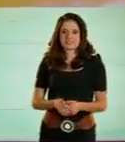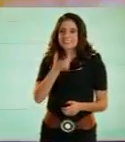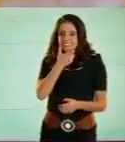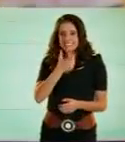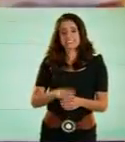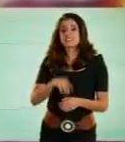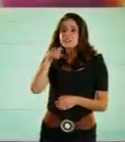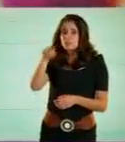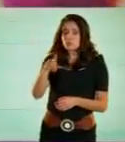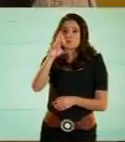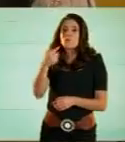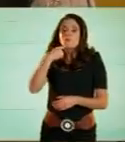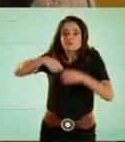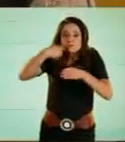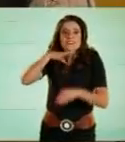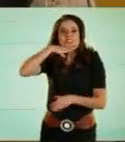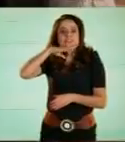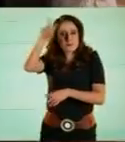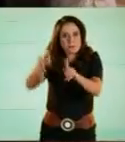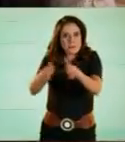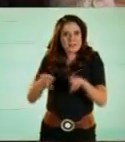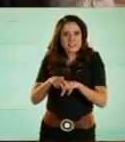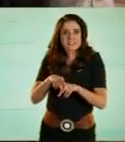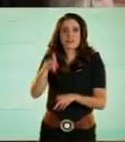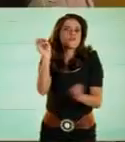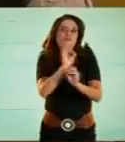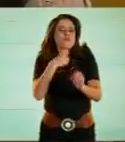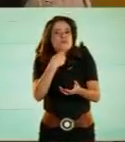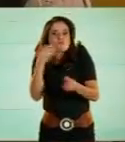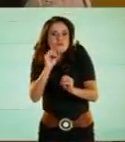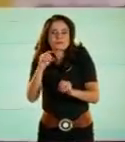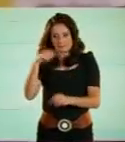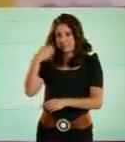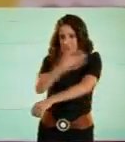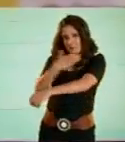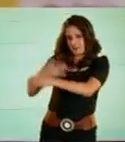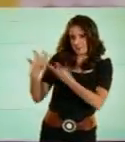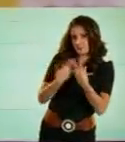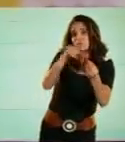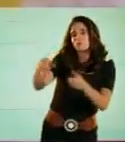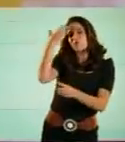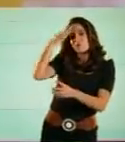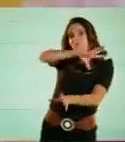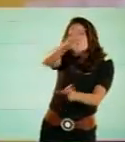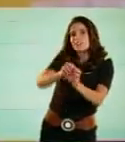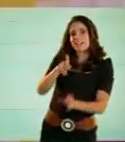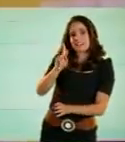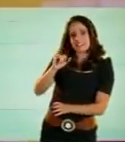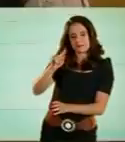O sea, ¿quién no has probado los esquites de la plaza? No. Pues nosotras te vamos a llevar. También para que conozcas todo a